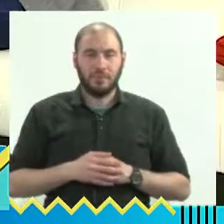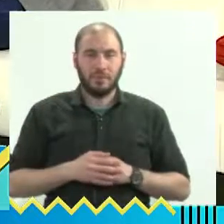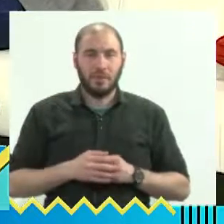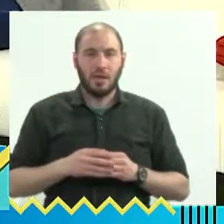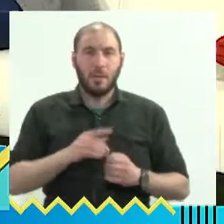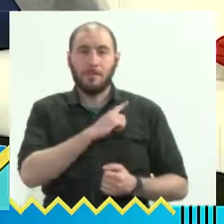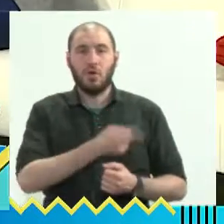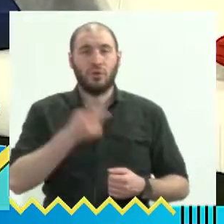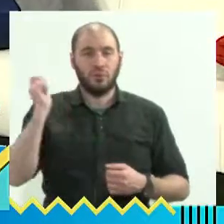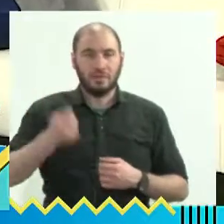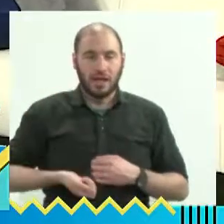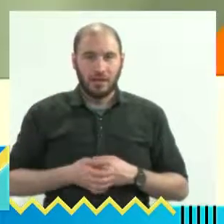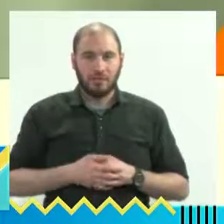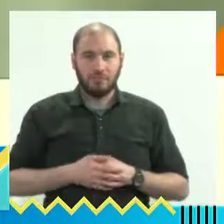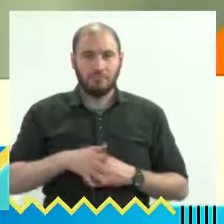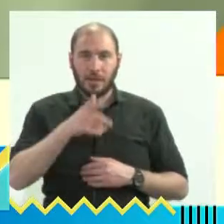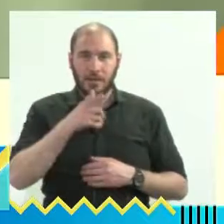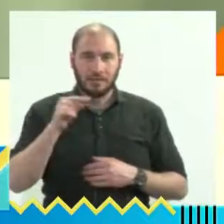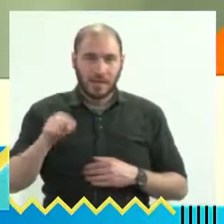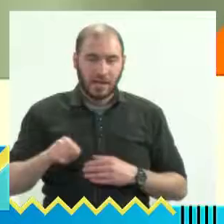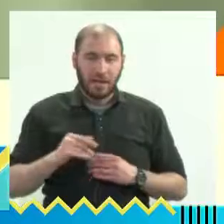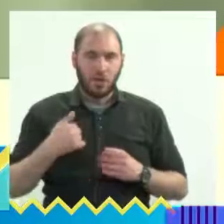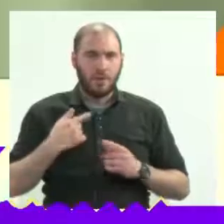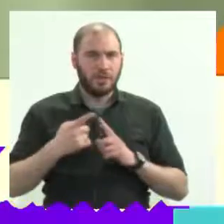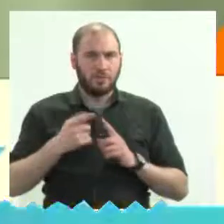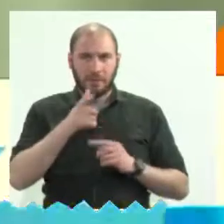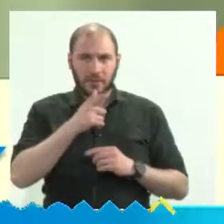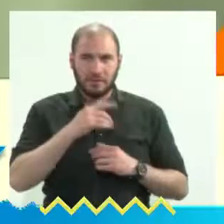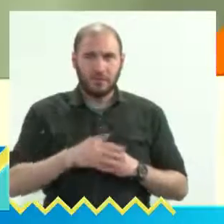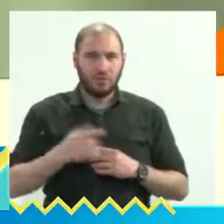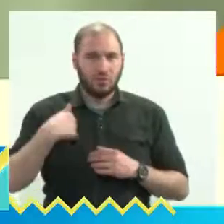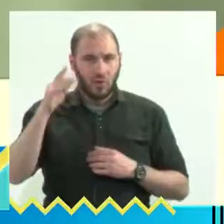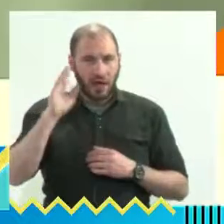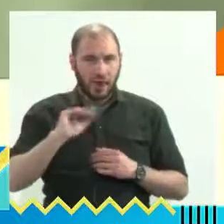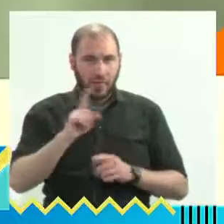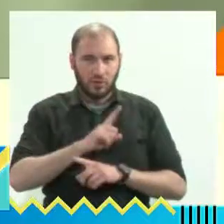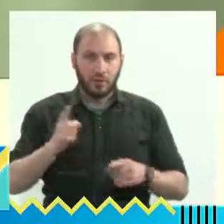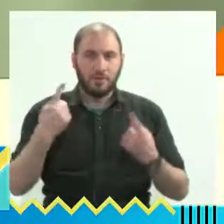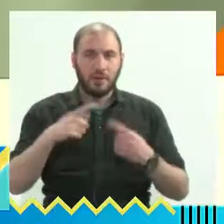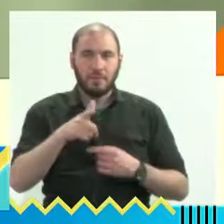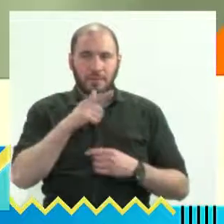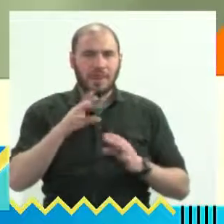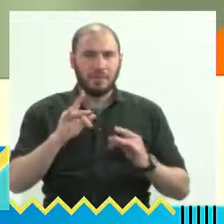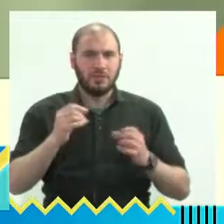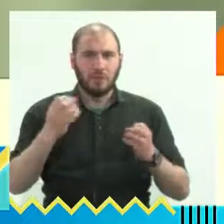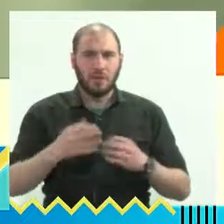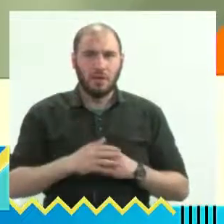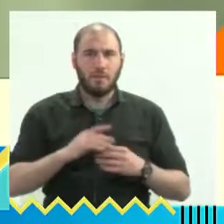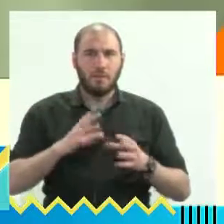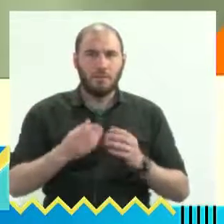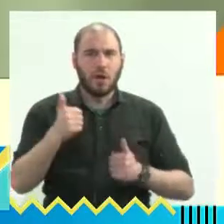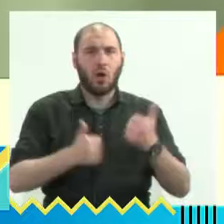al Poder Judicial, yo creo que ahí, en lo personal pienso, no soy abogada, pero pienso que se complica un poco por el sistema